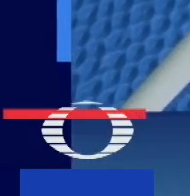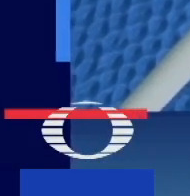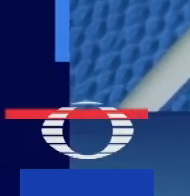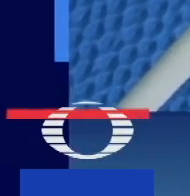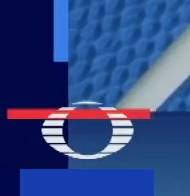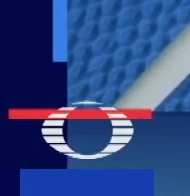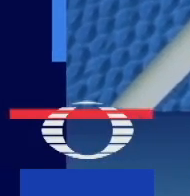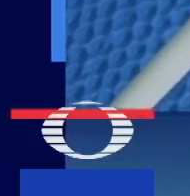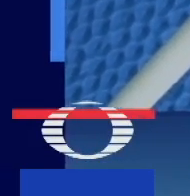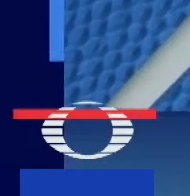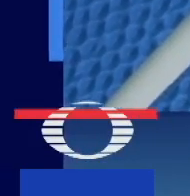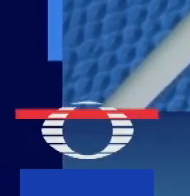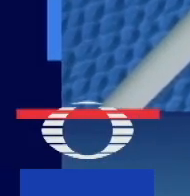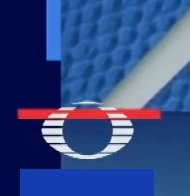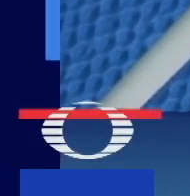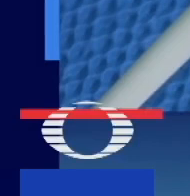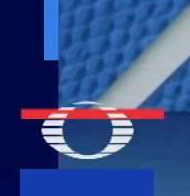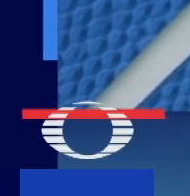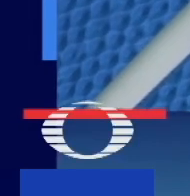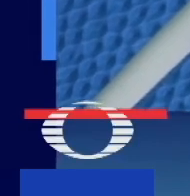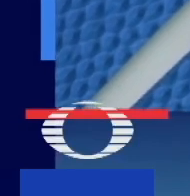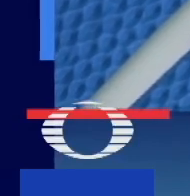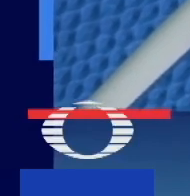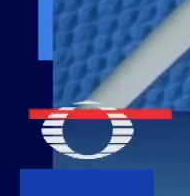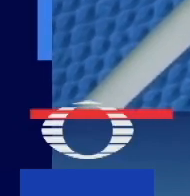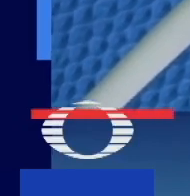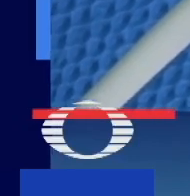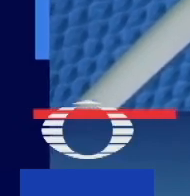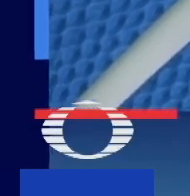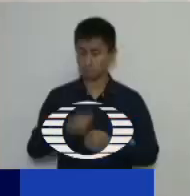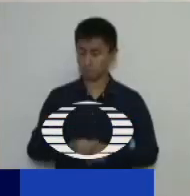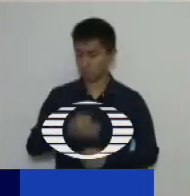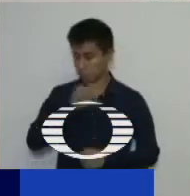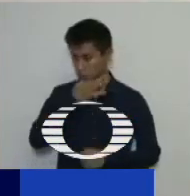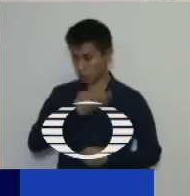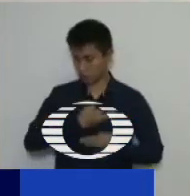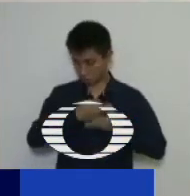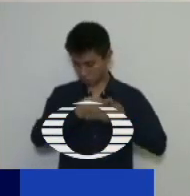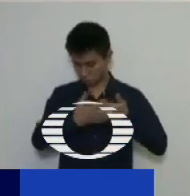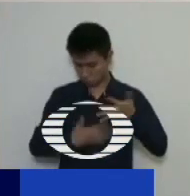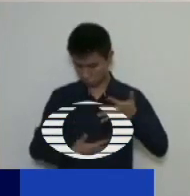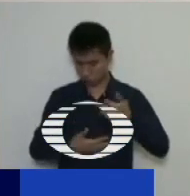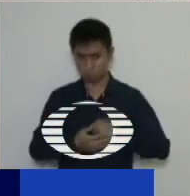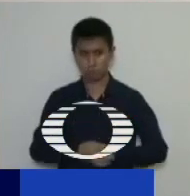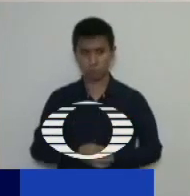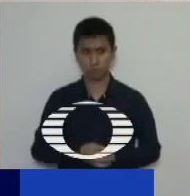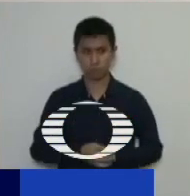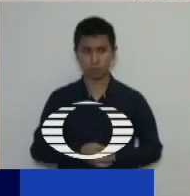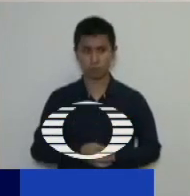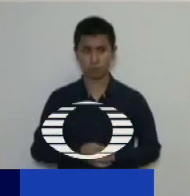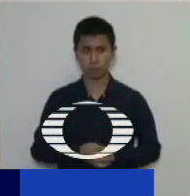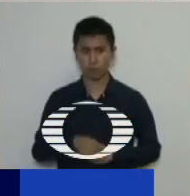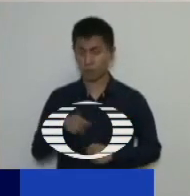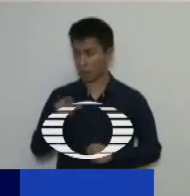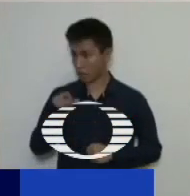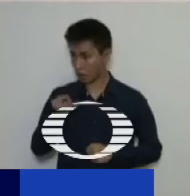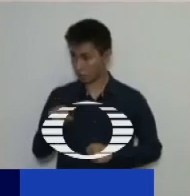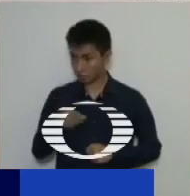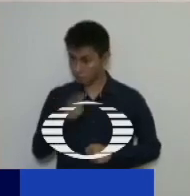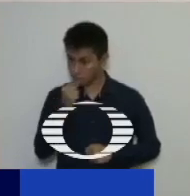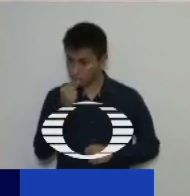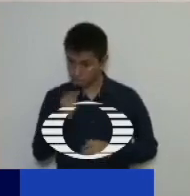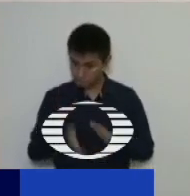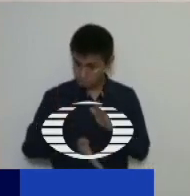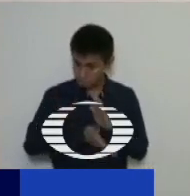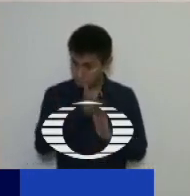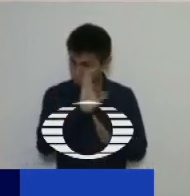tres personas esto no ha sido confirmado por ninguna autoridad al momento de salir del lugar de los hechos no se tenía